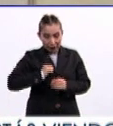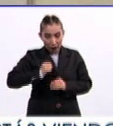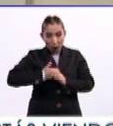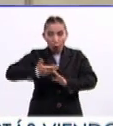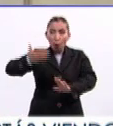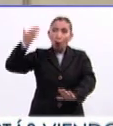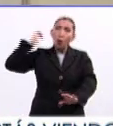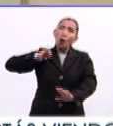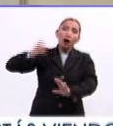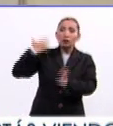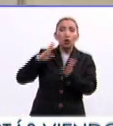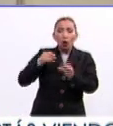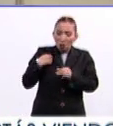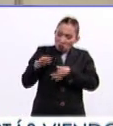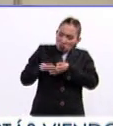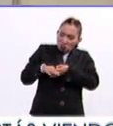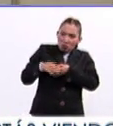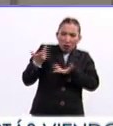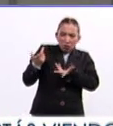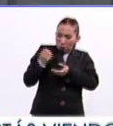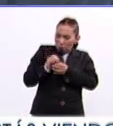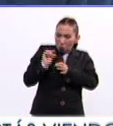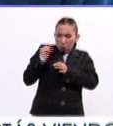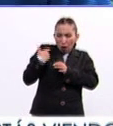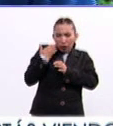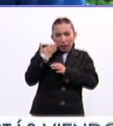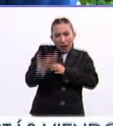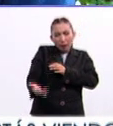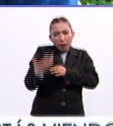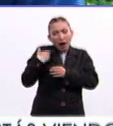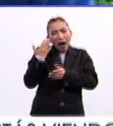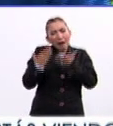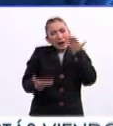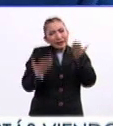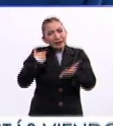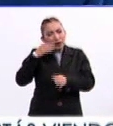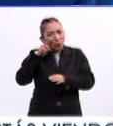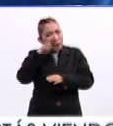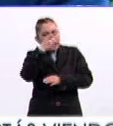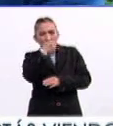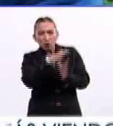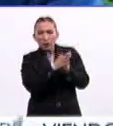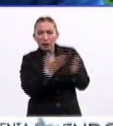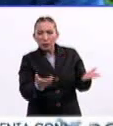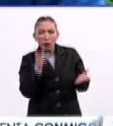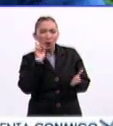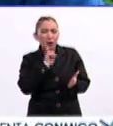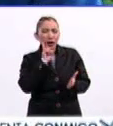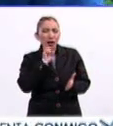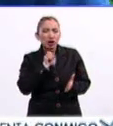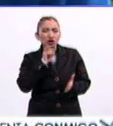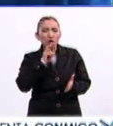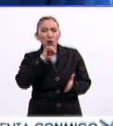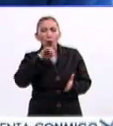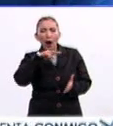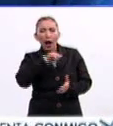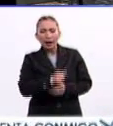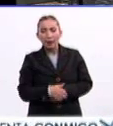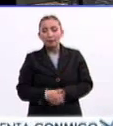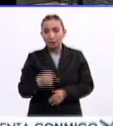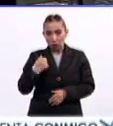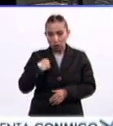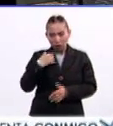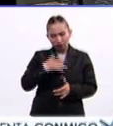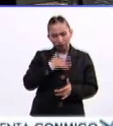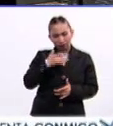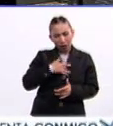¿no?, adentrarnos a la lectura de las obras de Sor Juana. Me da también la impresión que, siendo tan importante como era